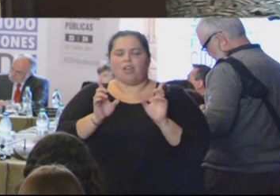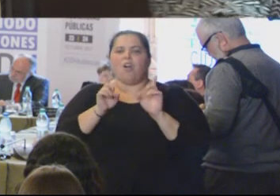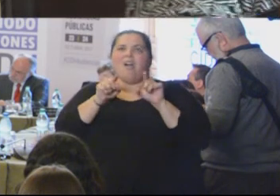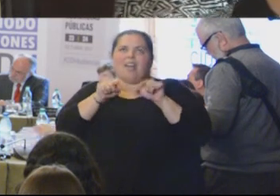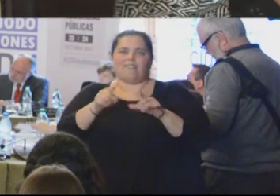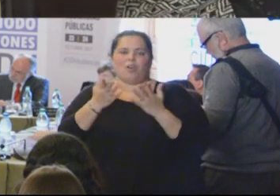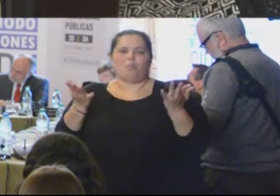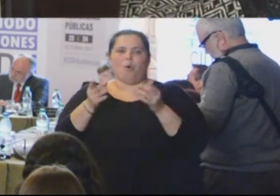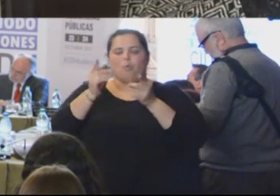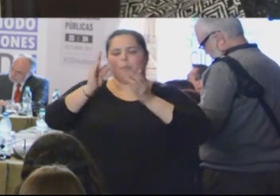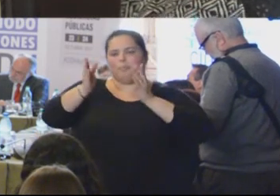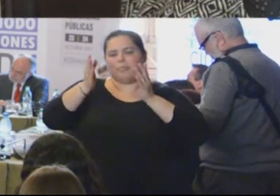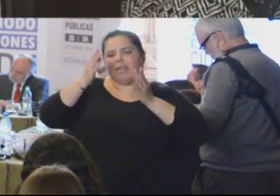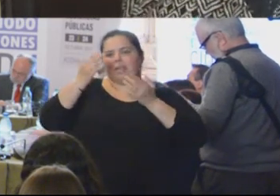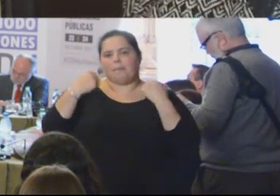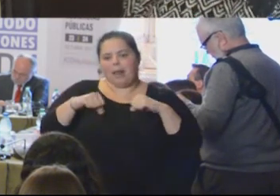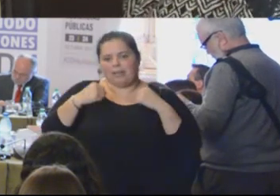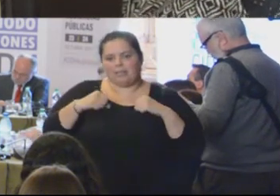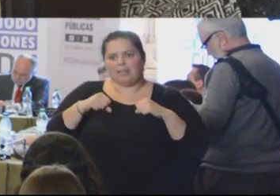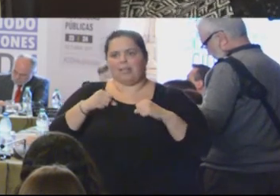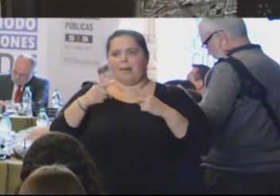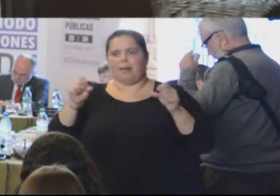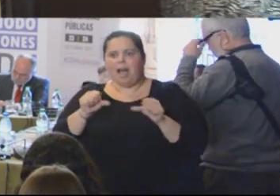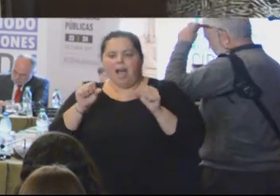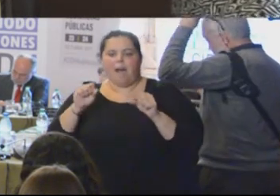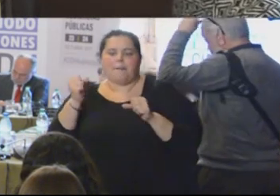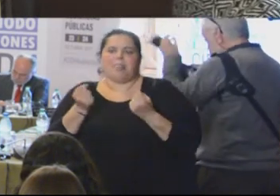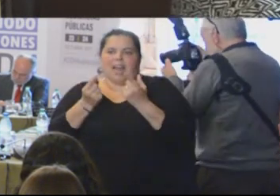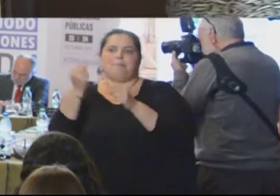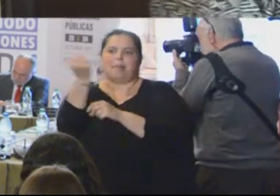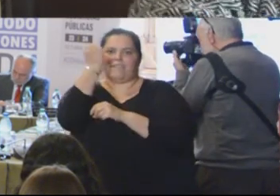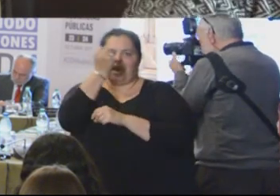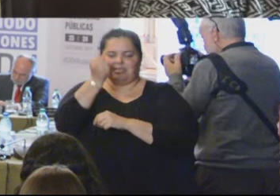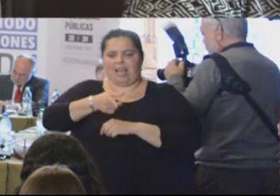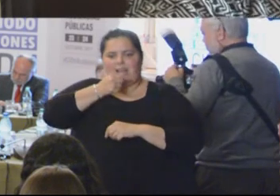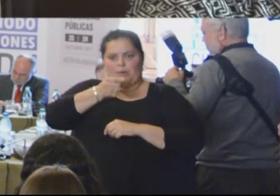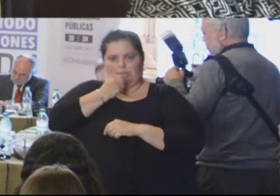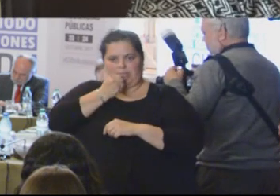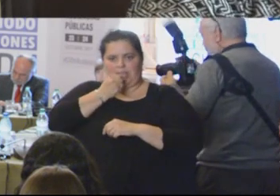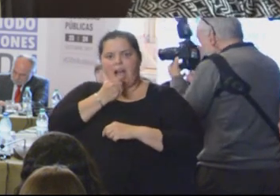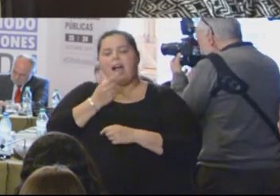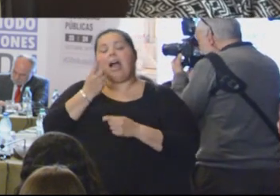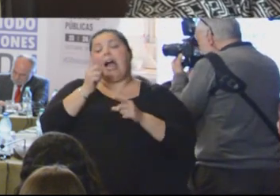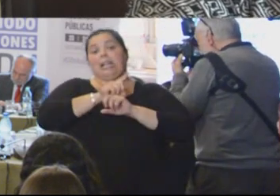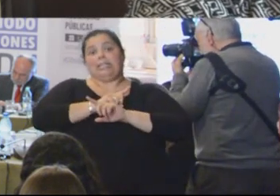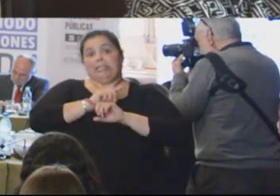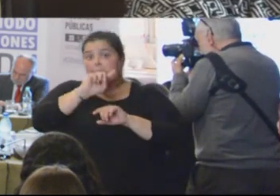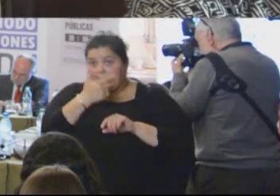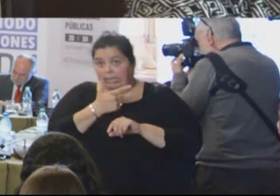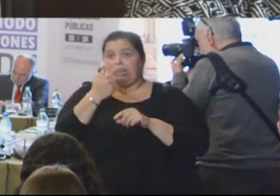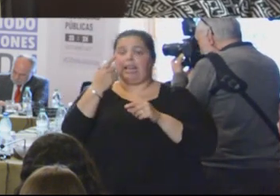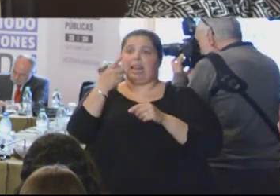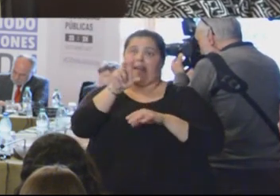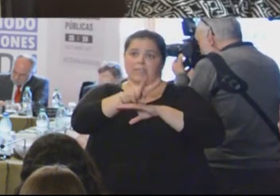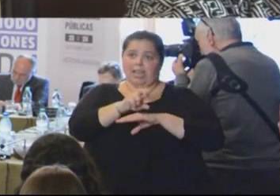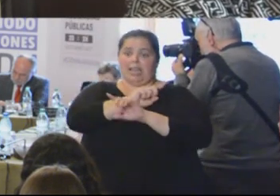en un tratamiento preferencial para integrantes de la fuerza pública tercero ni la fiscalía ni los jueces han tenido en